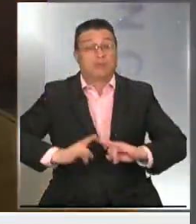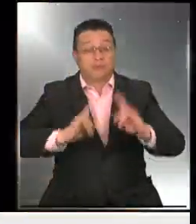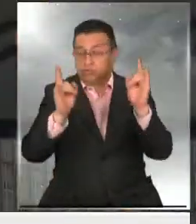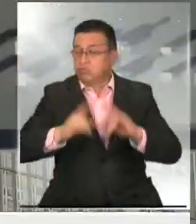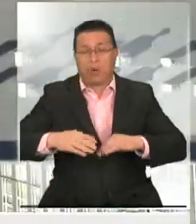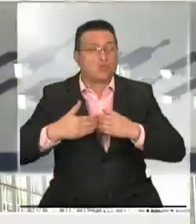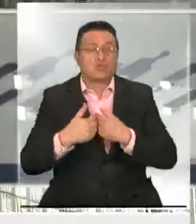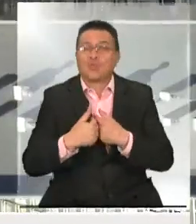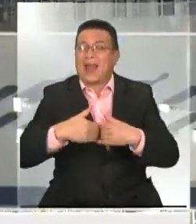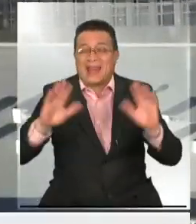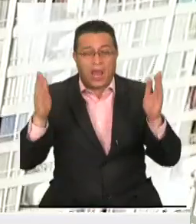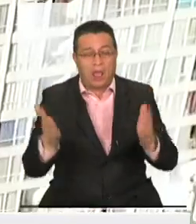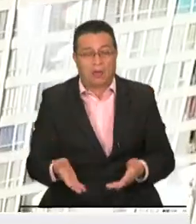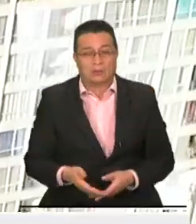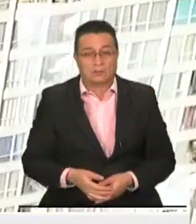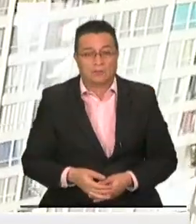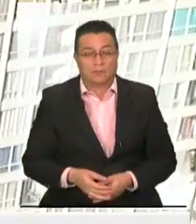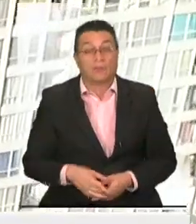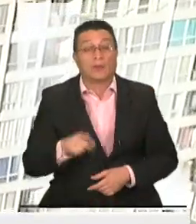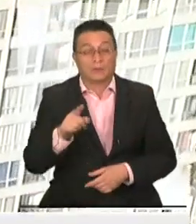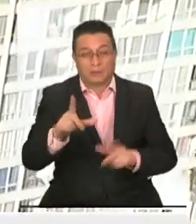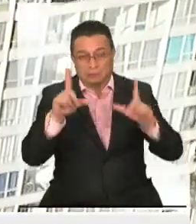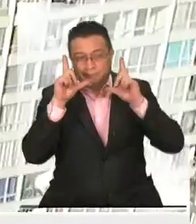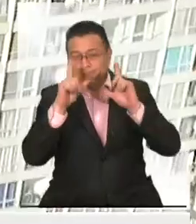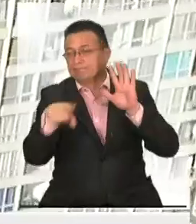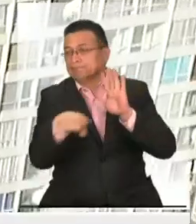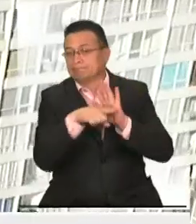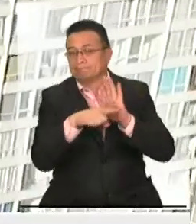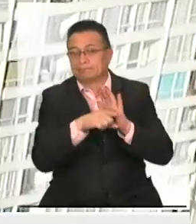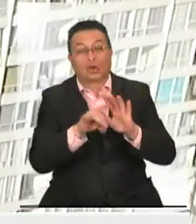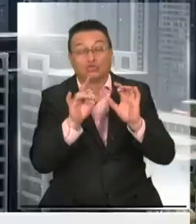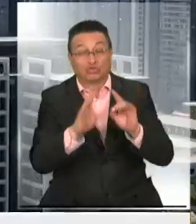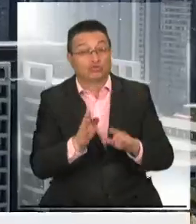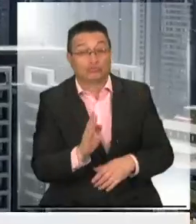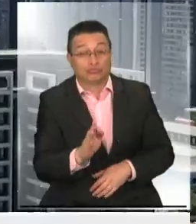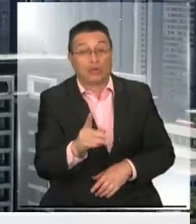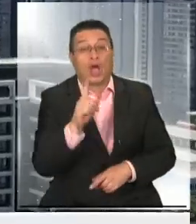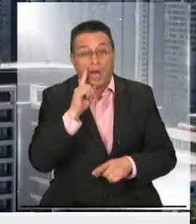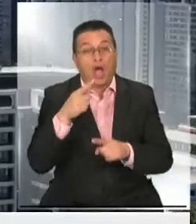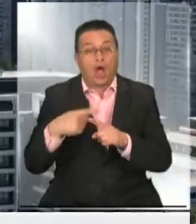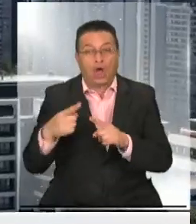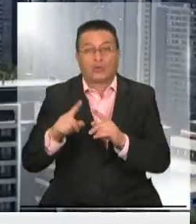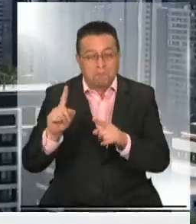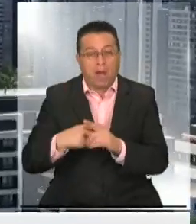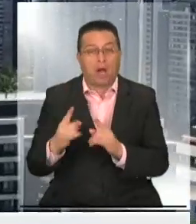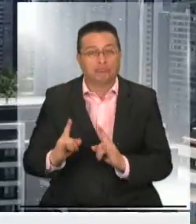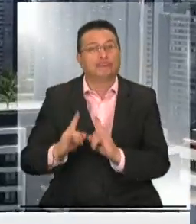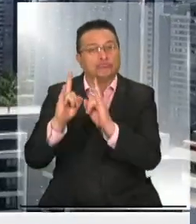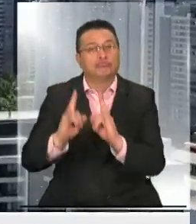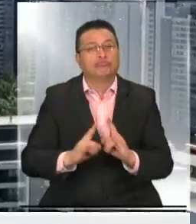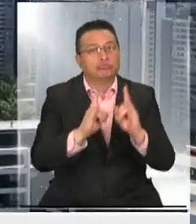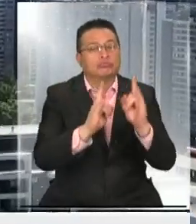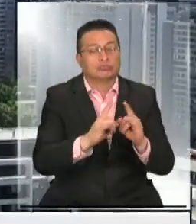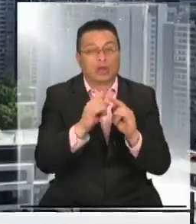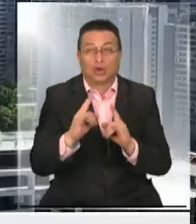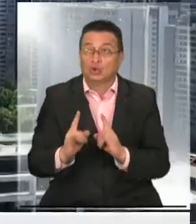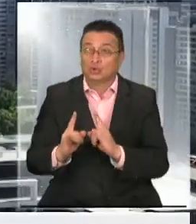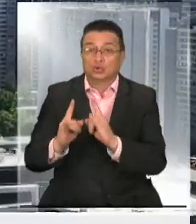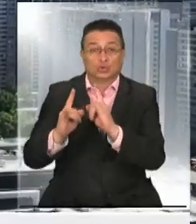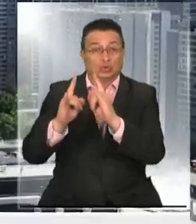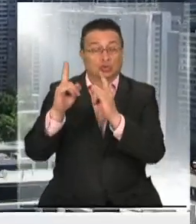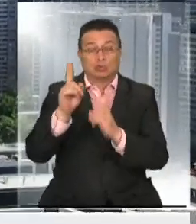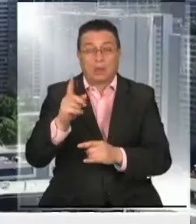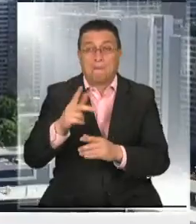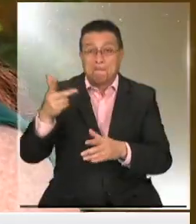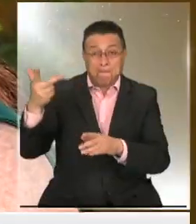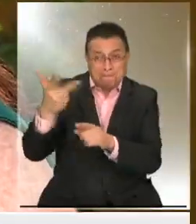Babel. Los estigmatizaron, pero siguen ahí y otros varios siguen levantándose. Un edificio en altura no tiene por qué ser